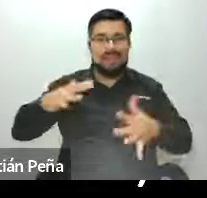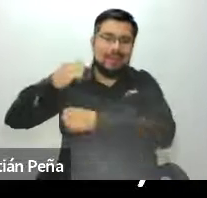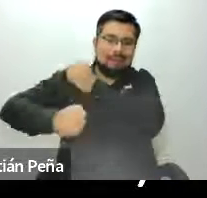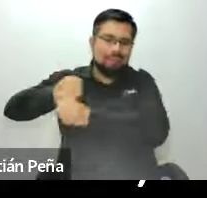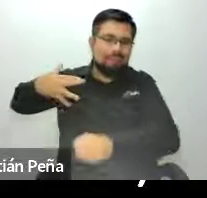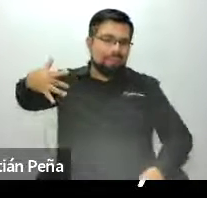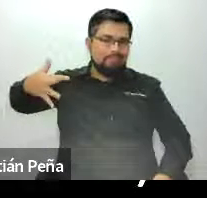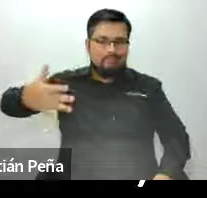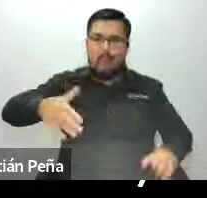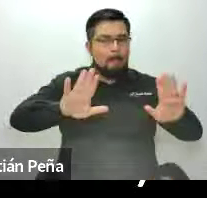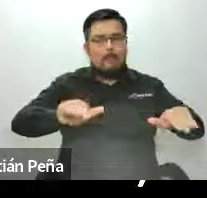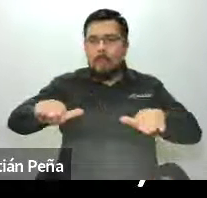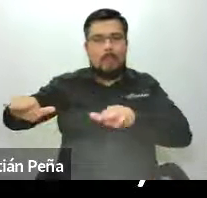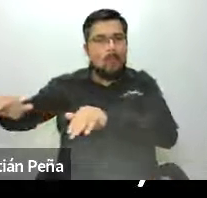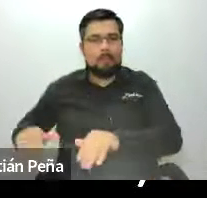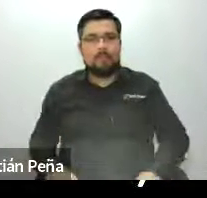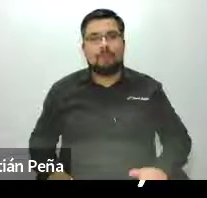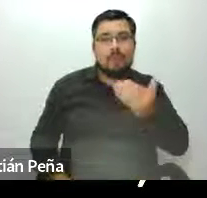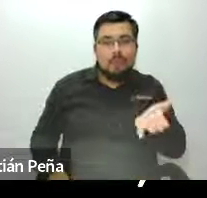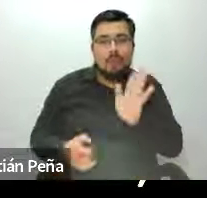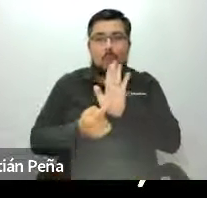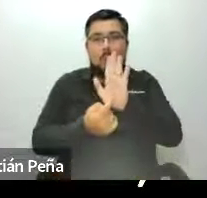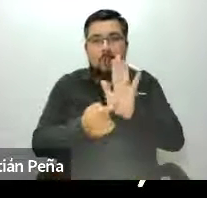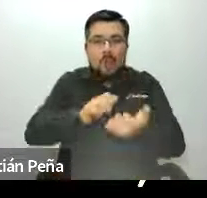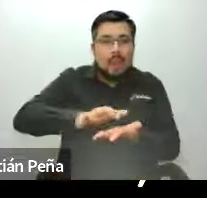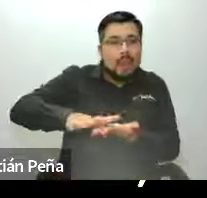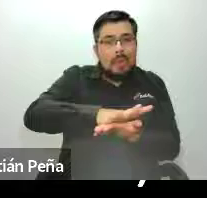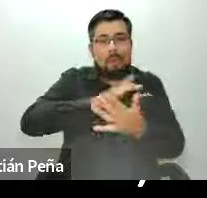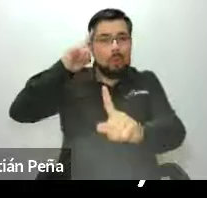les mostramos, ¿no es cierto?, ejemplos de objetivos no priorizados